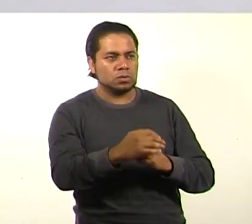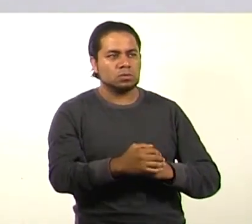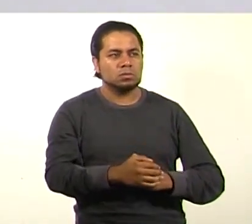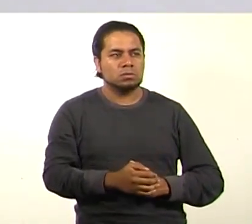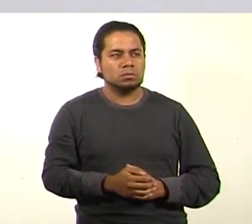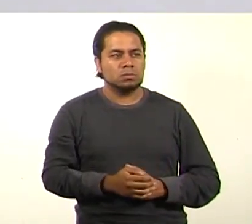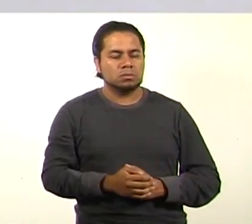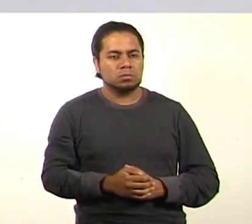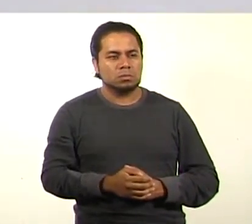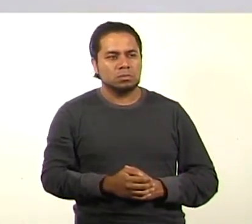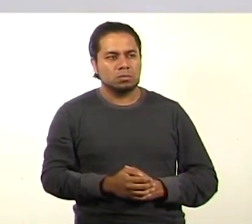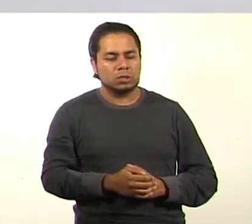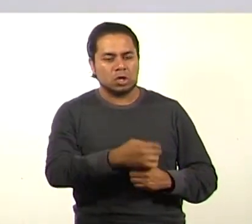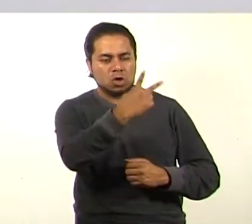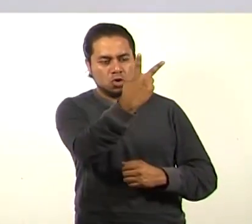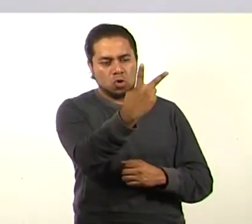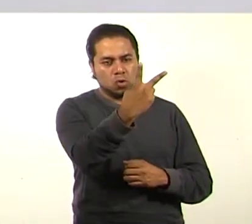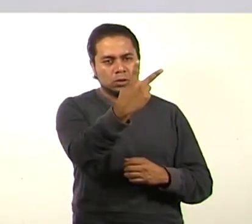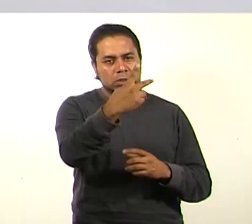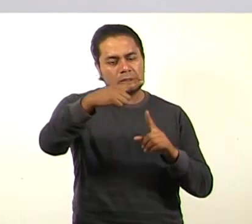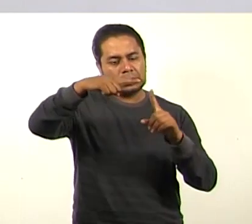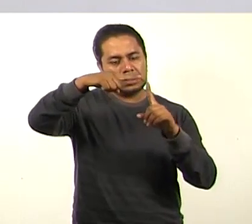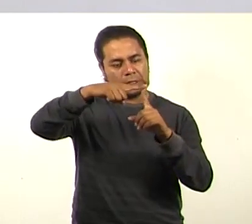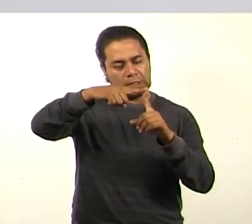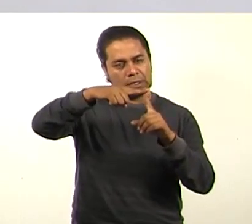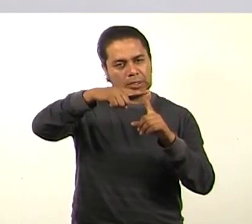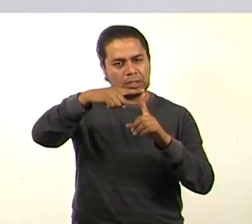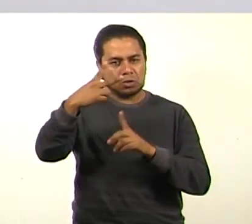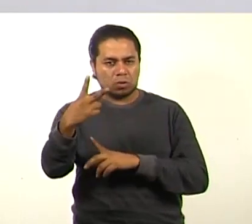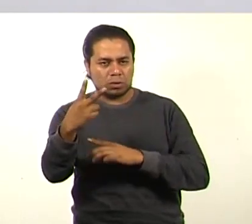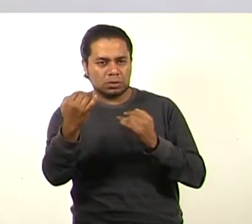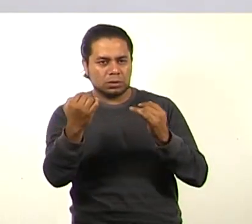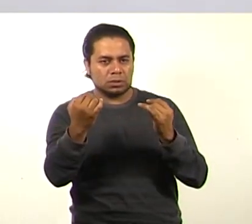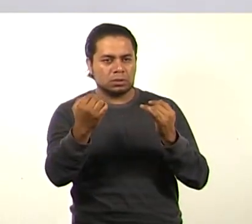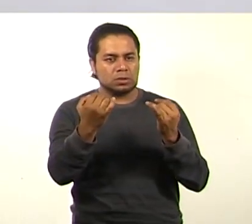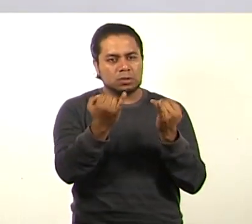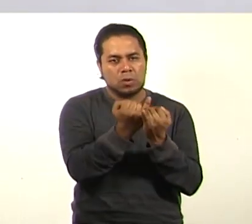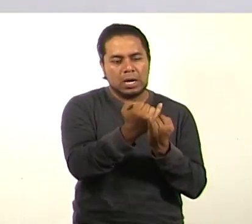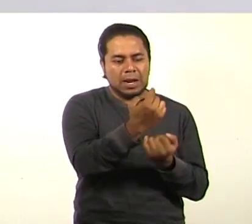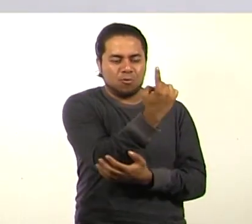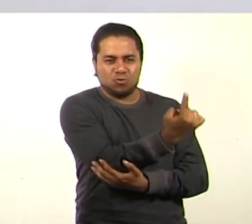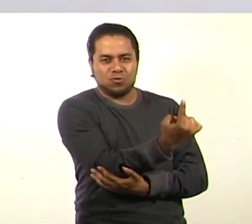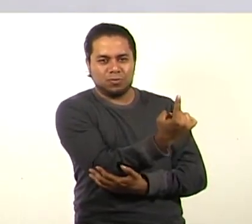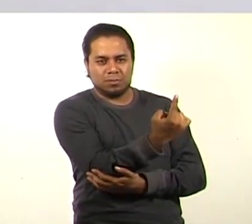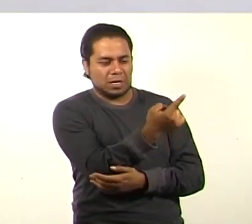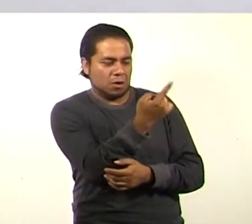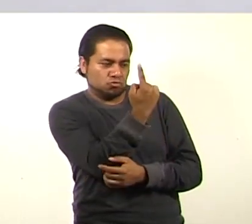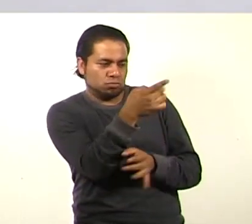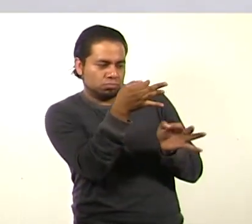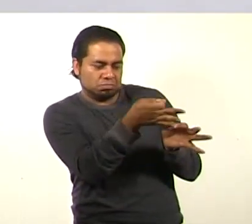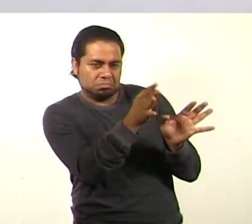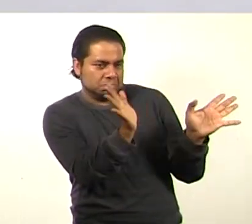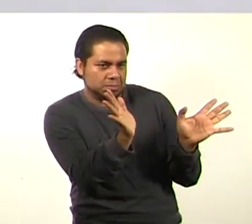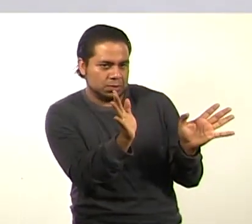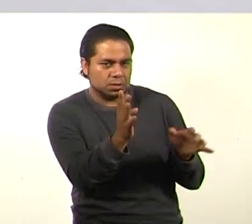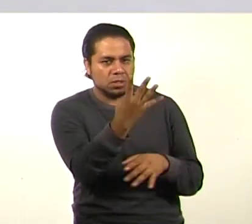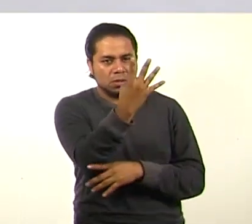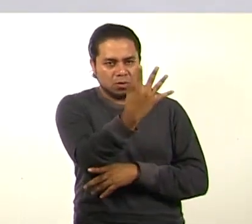decir, 2 entre 2 es 1. Aquí terminamos, porque ya tenemos la unidad. ¿Y el